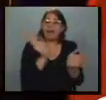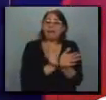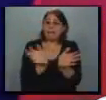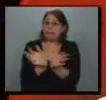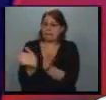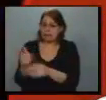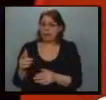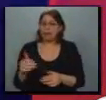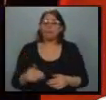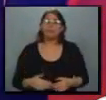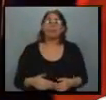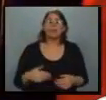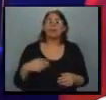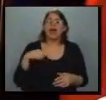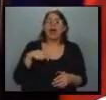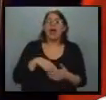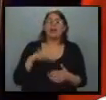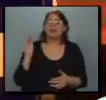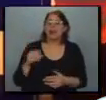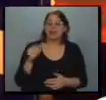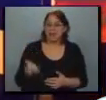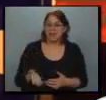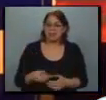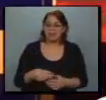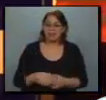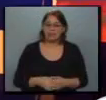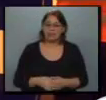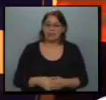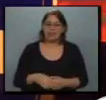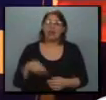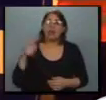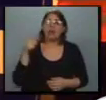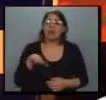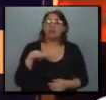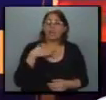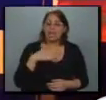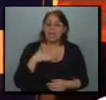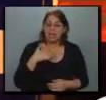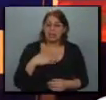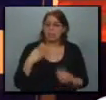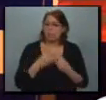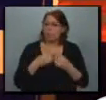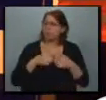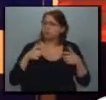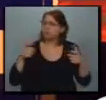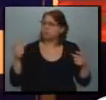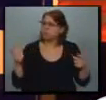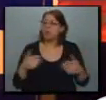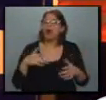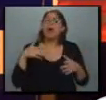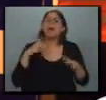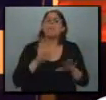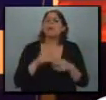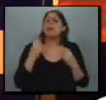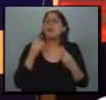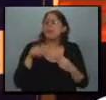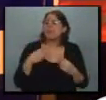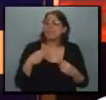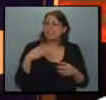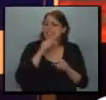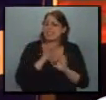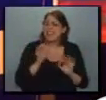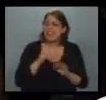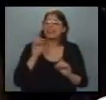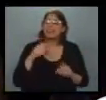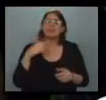esto no alcanza para frenar a la delincuencia de hoy, que no se frena con nada y que además es muy